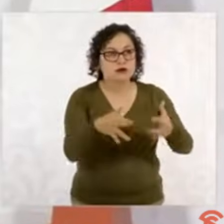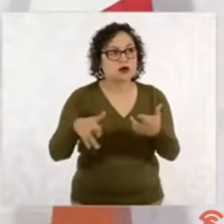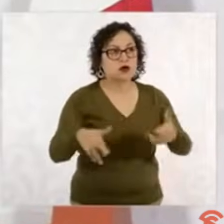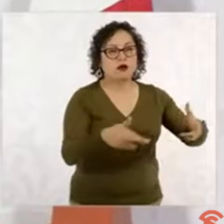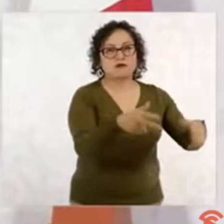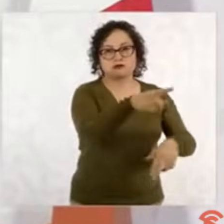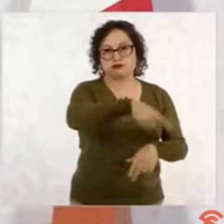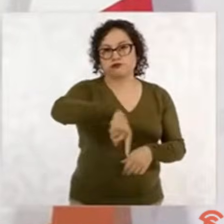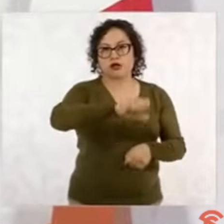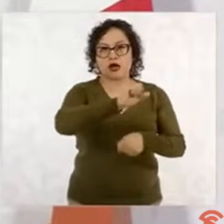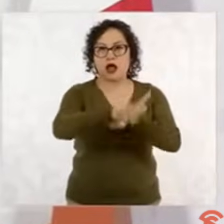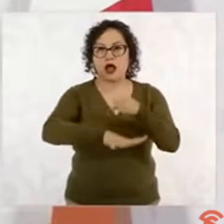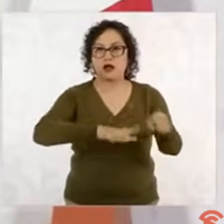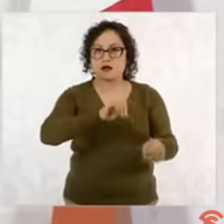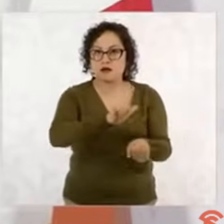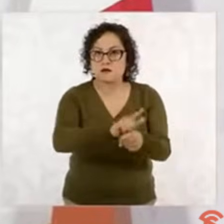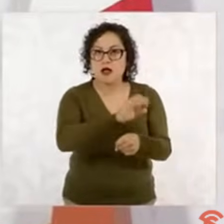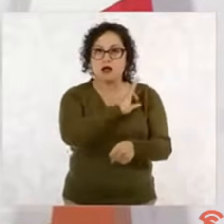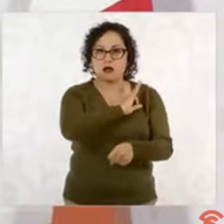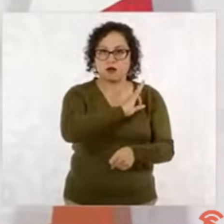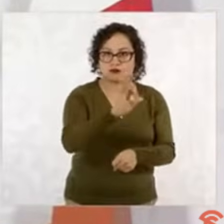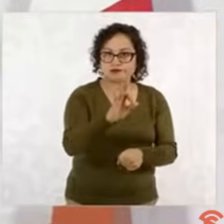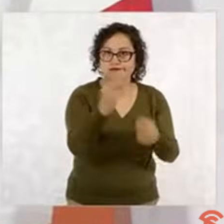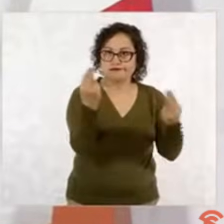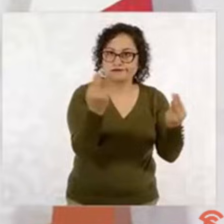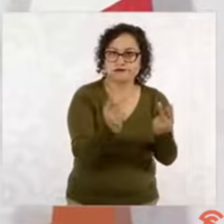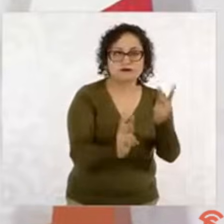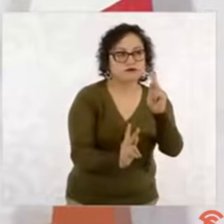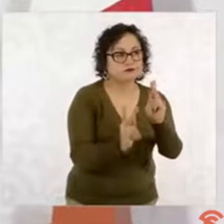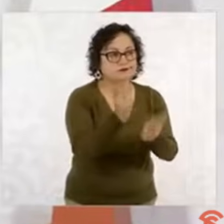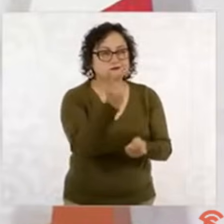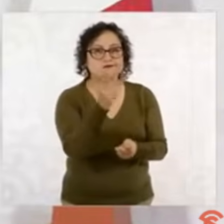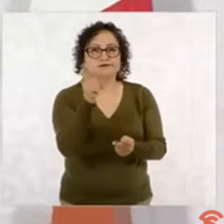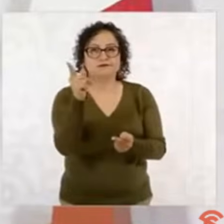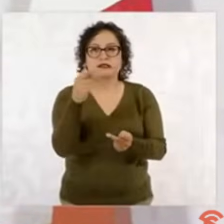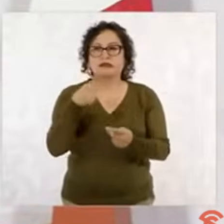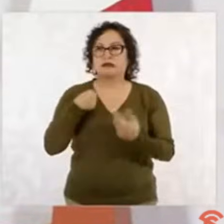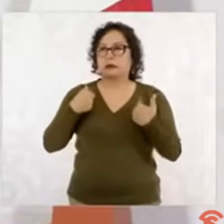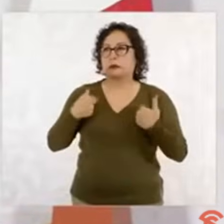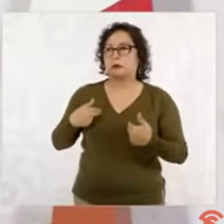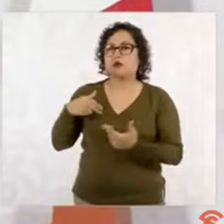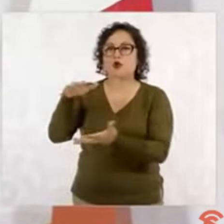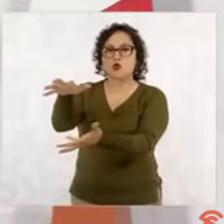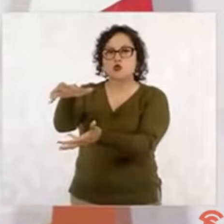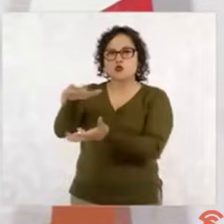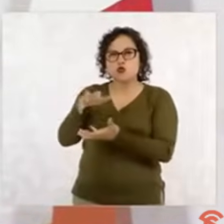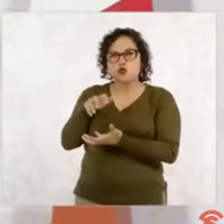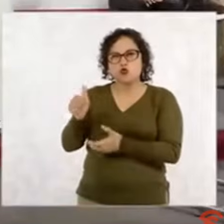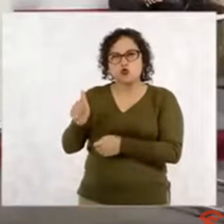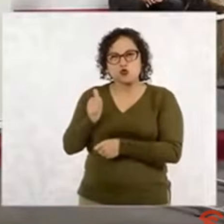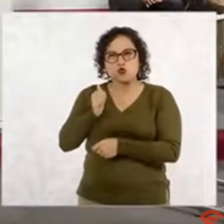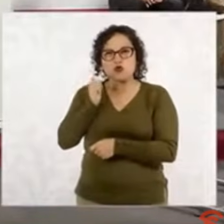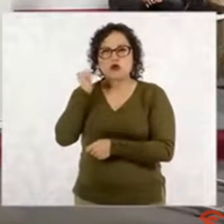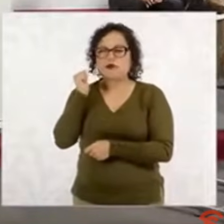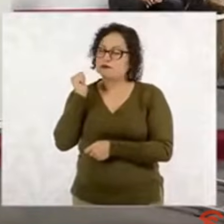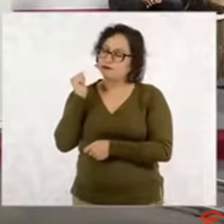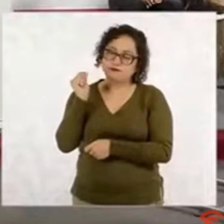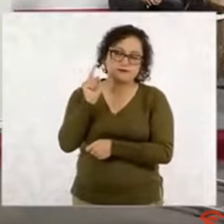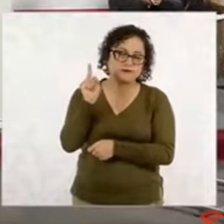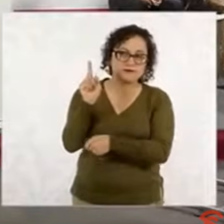para especies vegetales, y lo que estamos cuidando es que no se cometan abusos en ese sentido. Adelante.